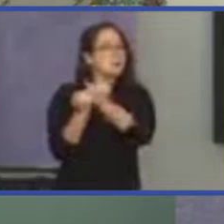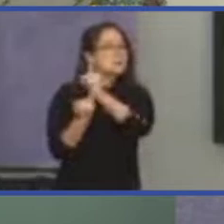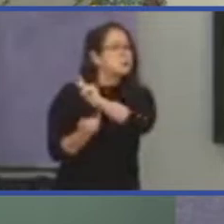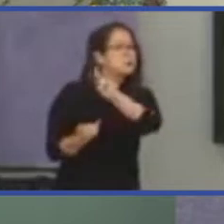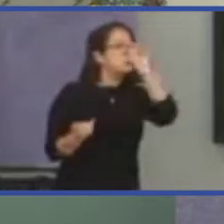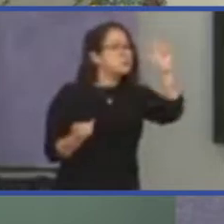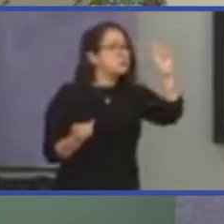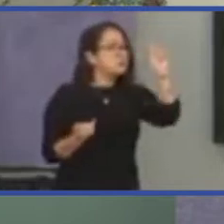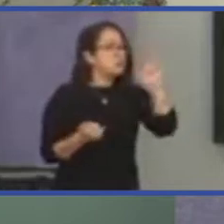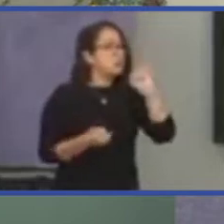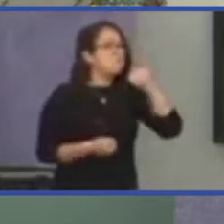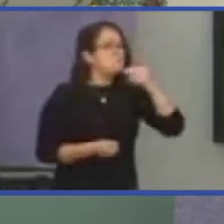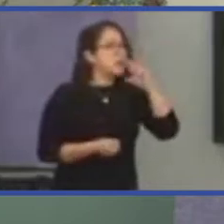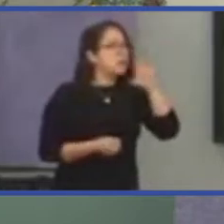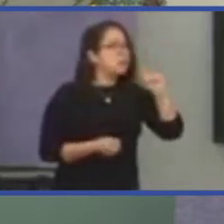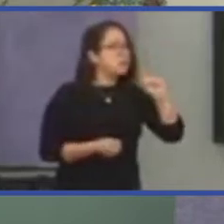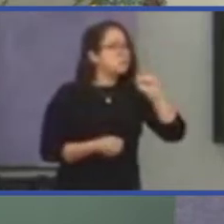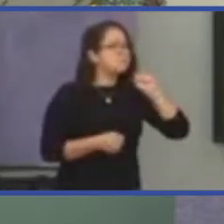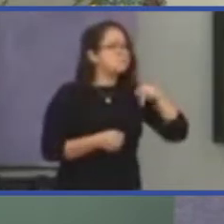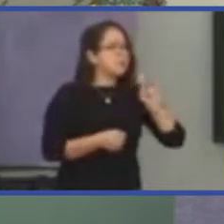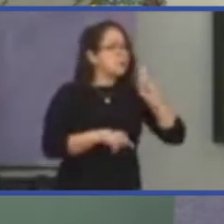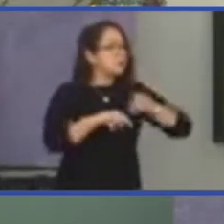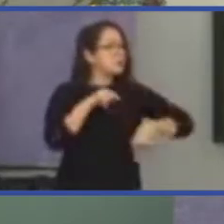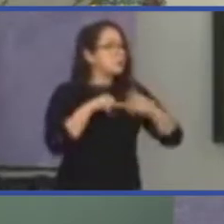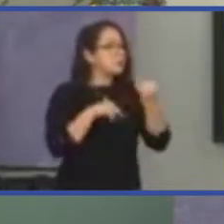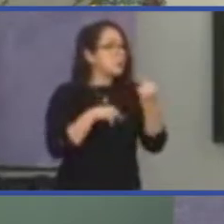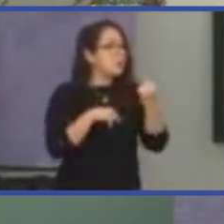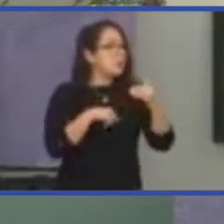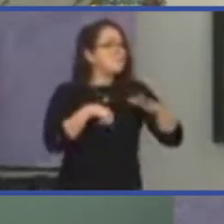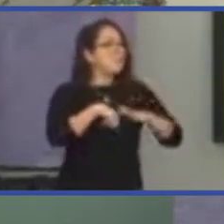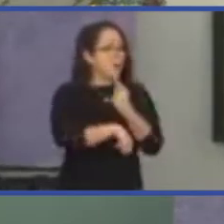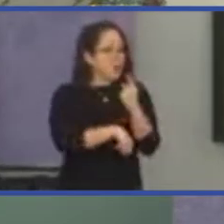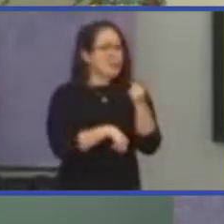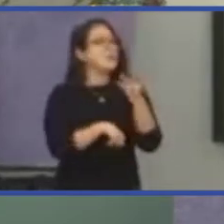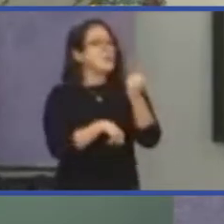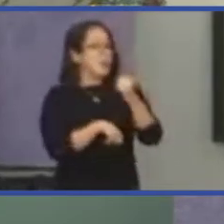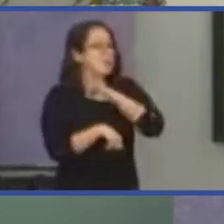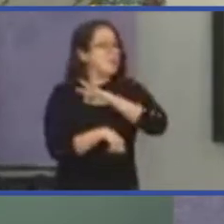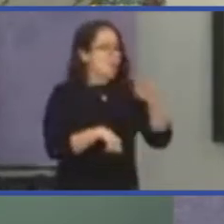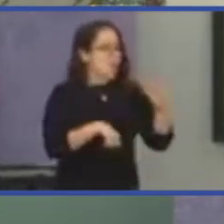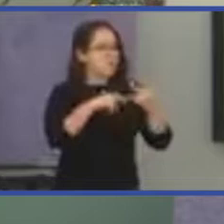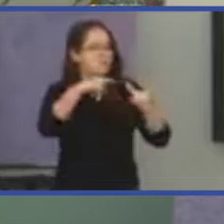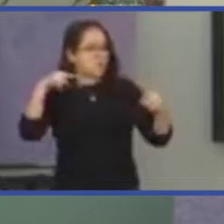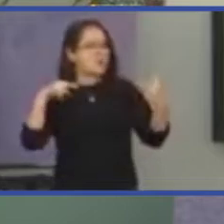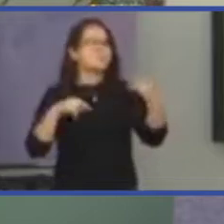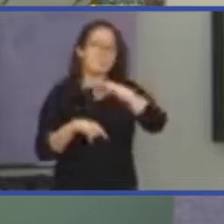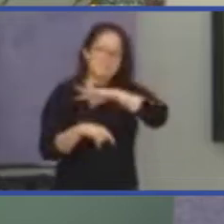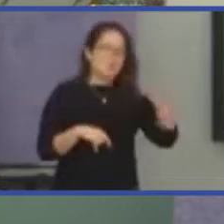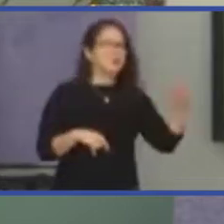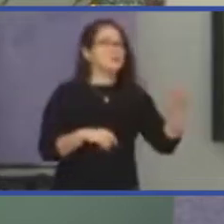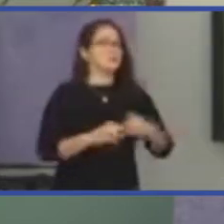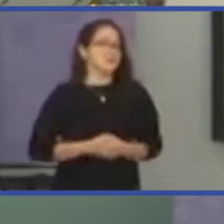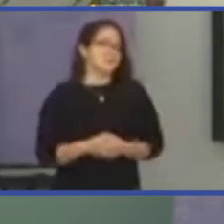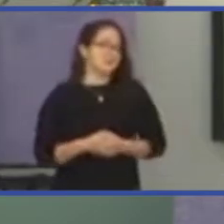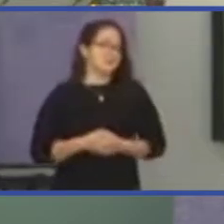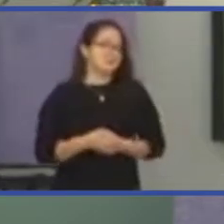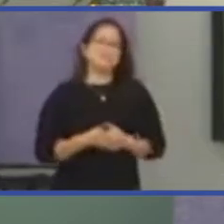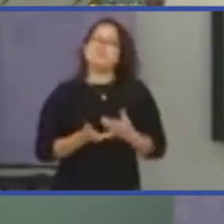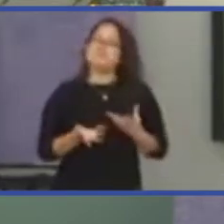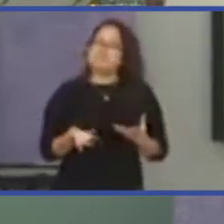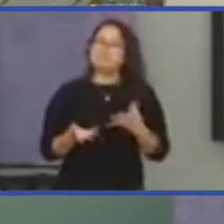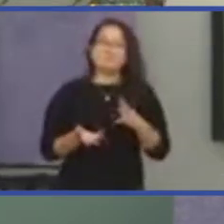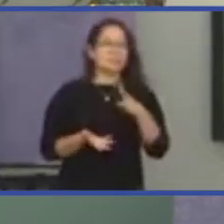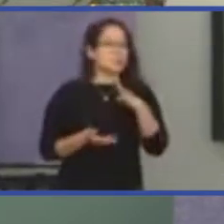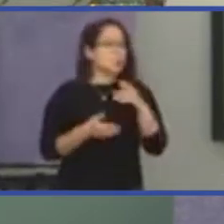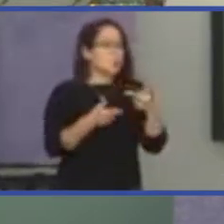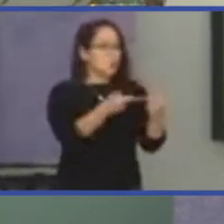pero omití el nueve, porque el nueve se puede dividir entre tres. Bueno, aquí hay unos números, unos conjuntos de